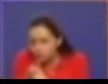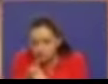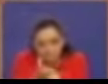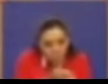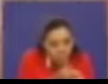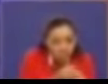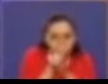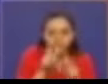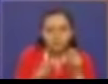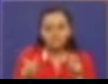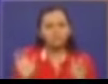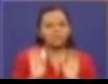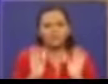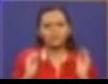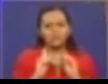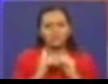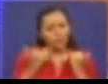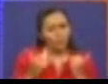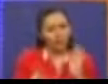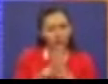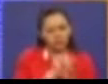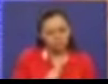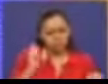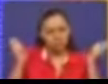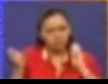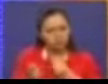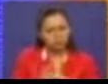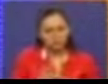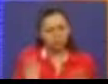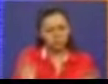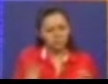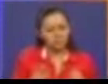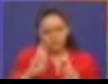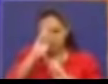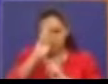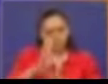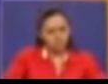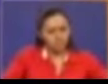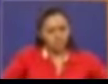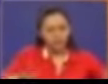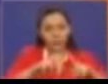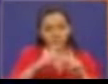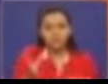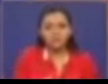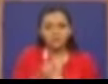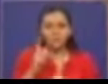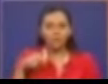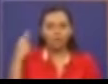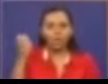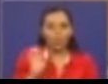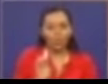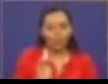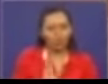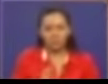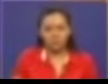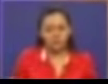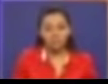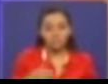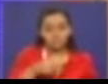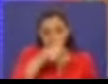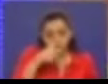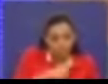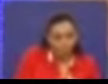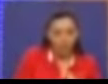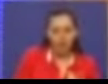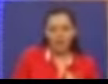comunistas, disidentes, etc. Ahora tenemos un sistema de inteligencia que busca la seguridad nacional, combatir el crimen organizado